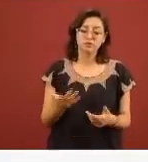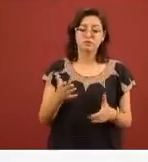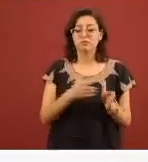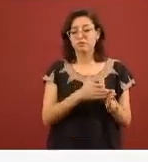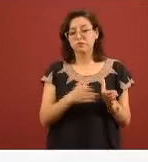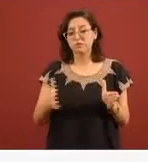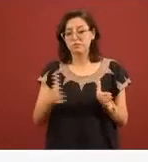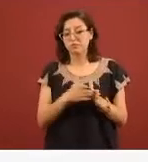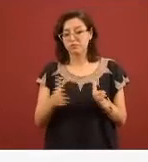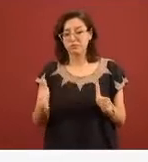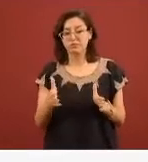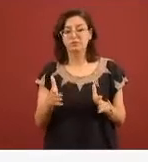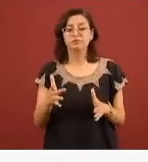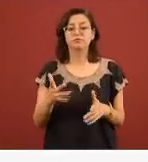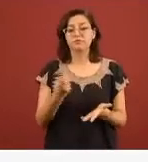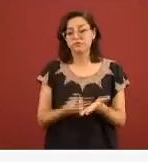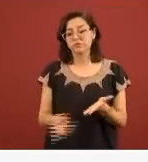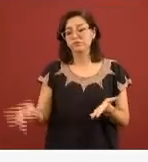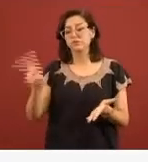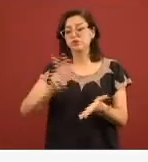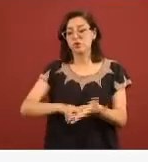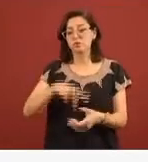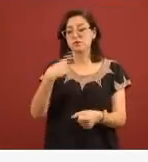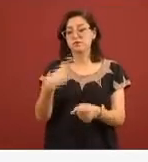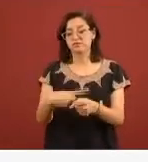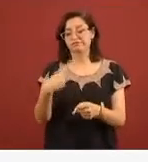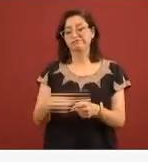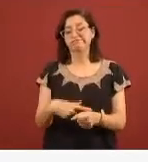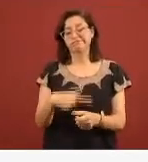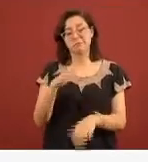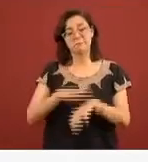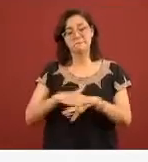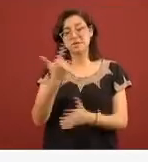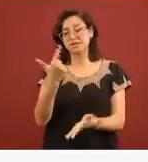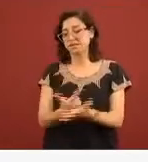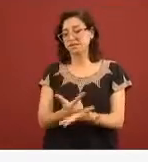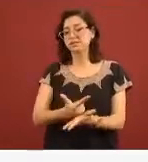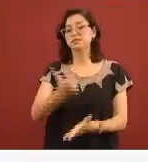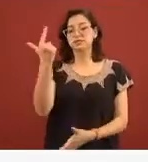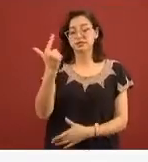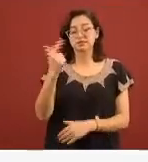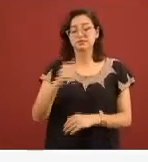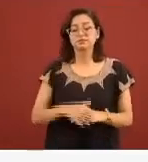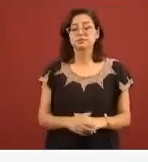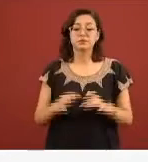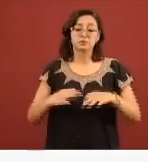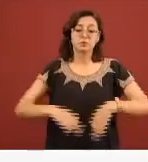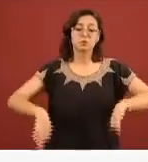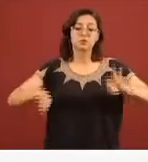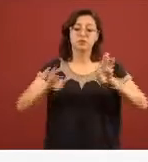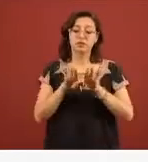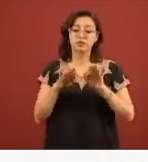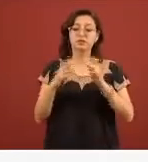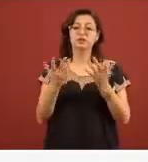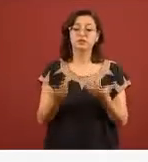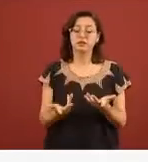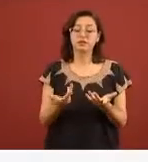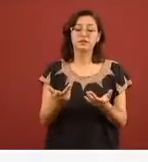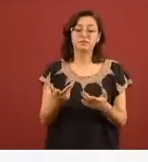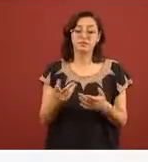las primeras comorbilidades o factores de riesgo que hay en las personas. Y decimos que es importante mencionarlo junto con los